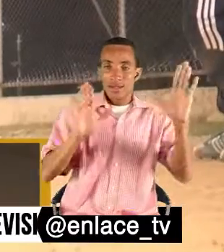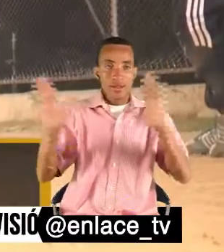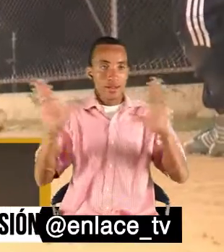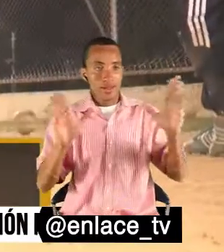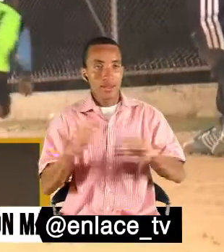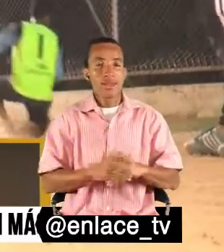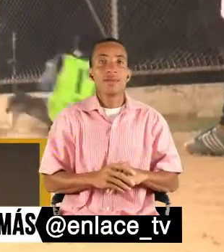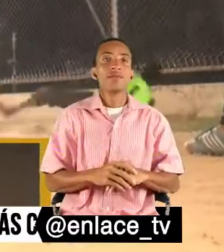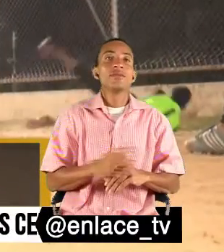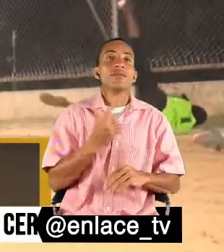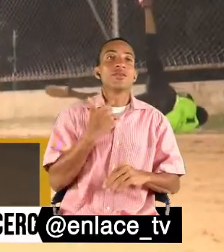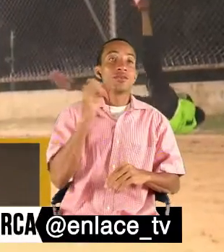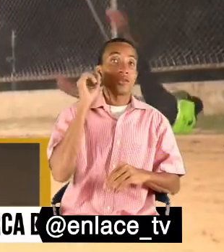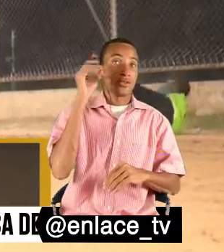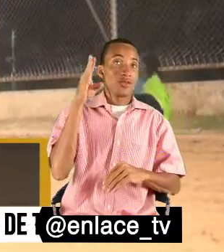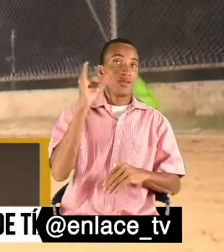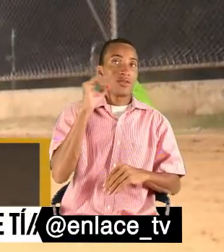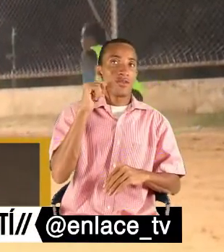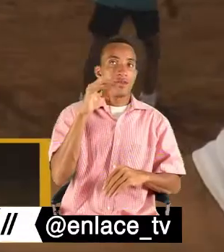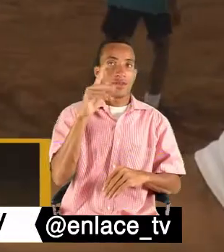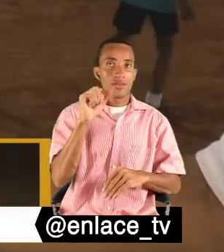Fantas.